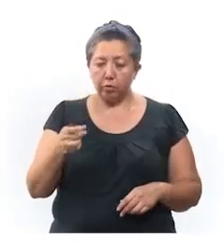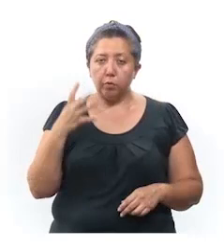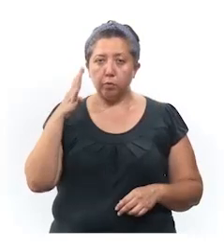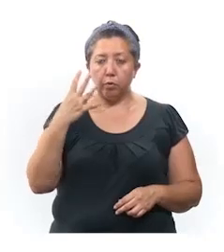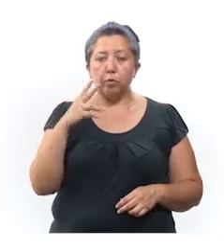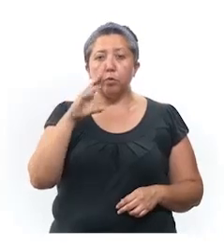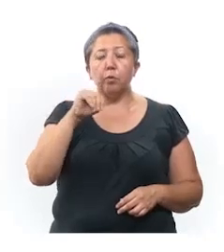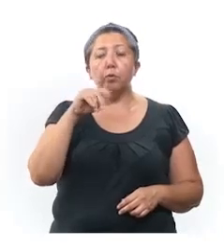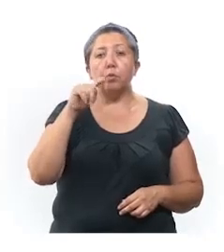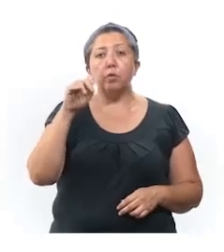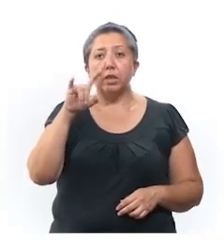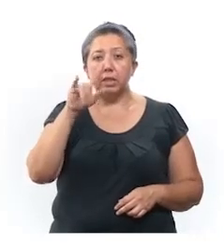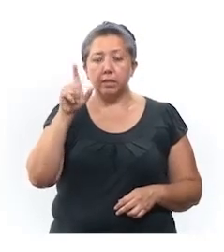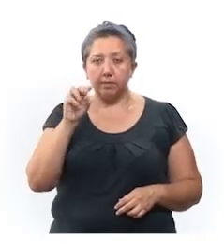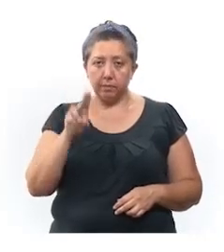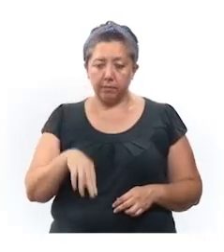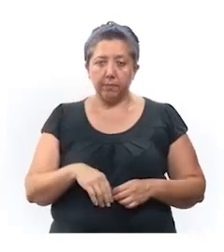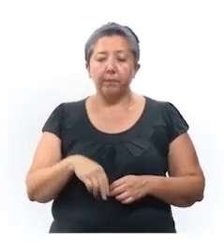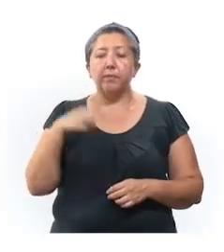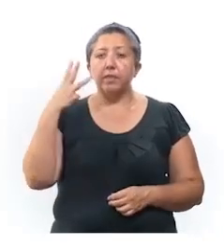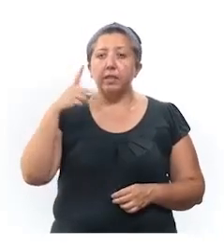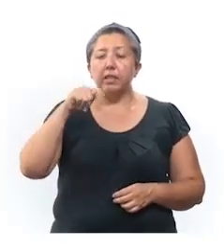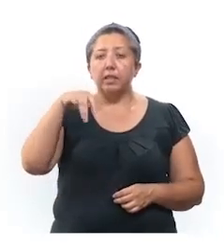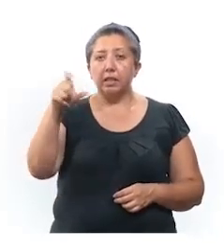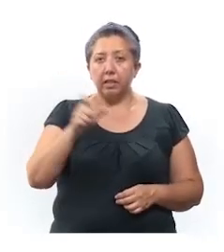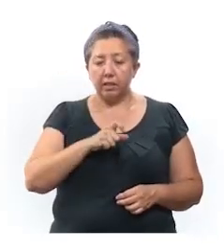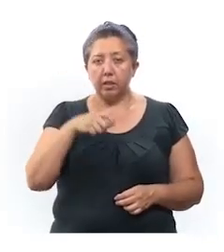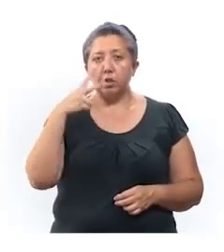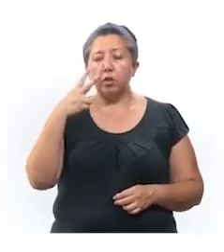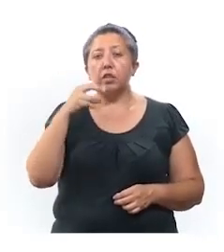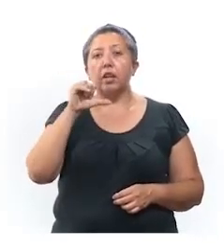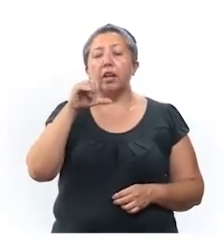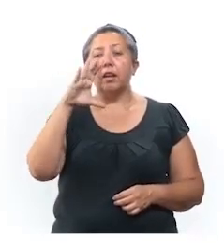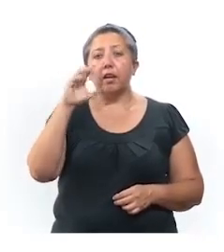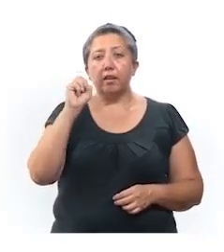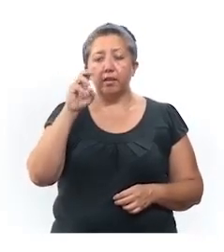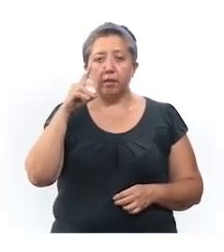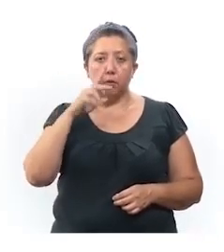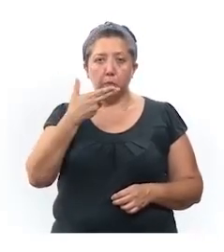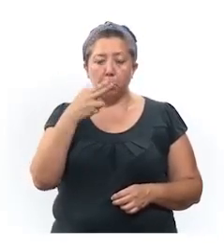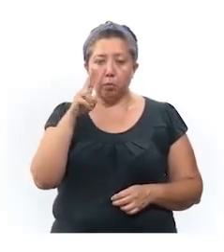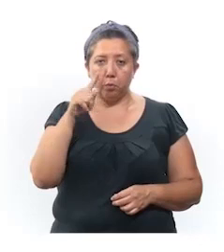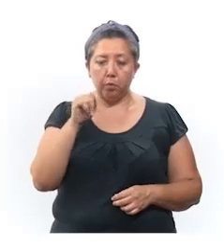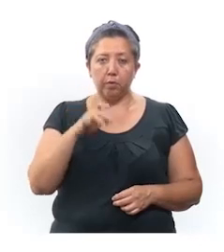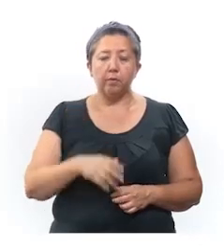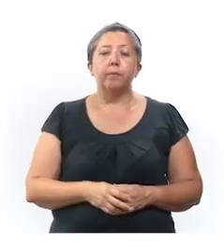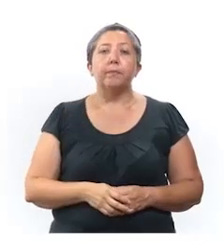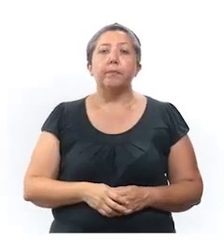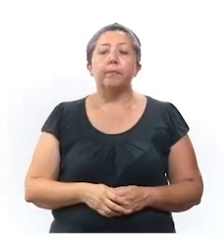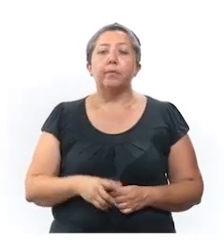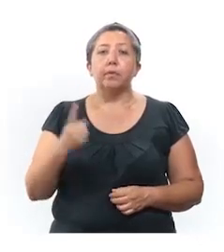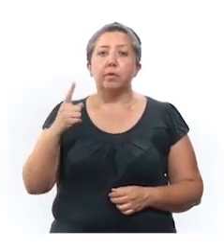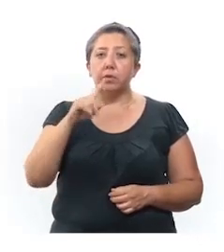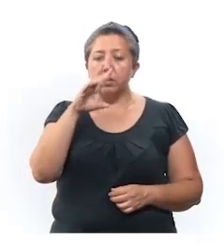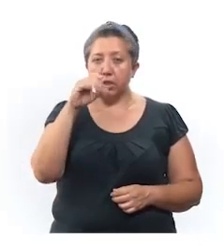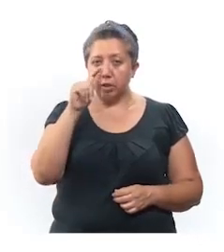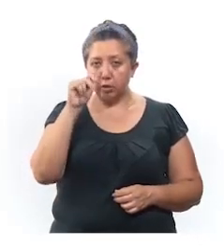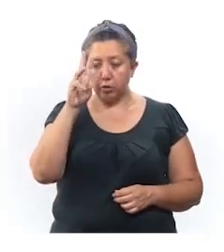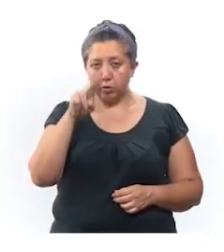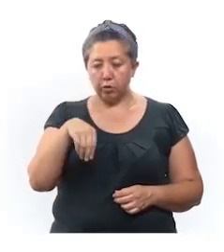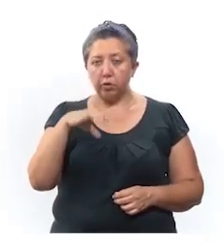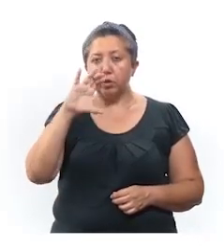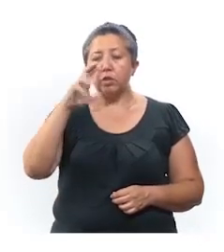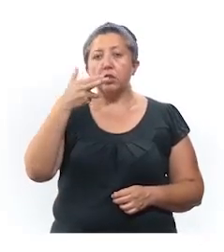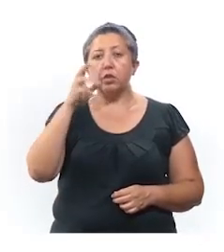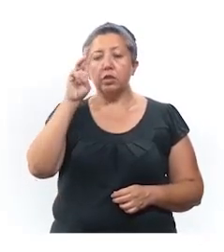en Cuncunul, Espita y Tizimín, 3 en Tecash, 2 en Acanqué, Concal, Junucmá y Oscuscap, 1 en Celestún,